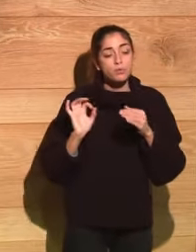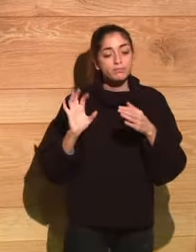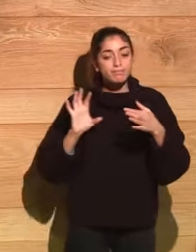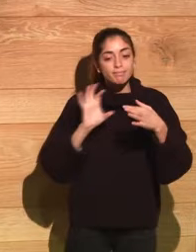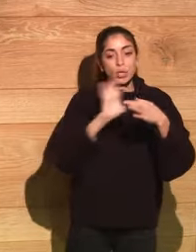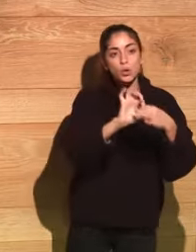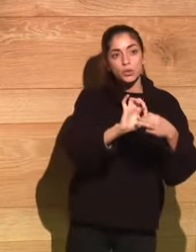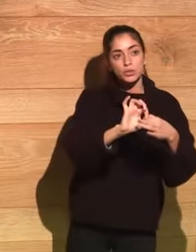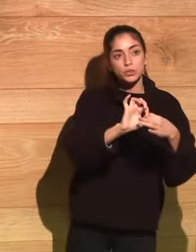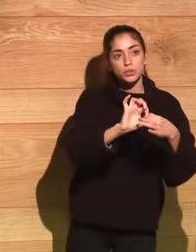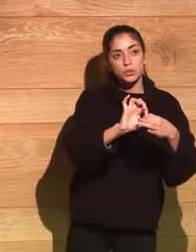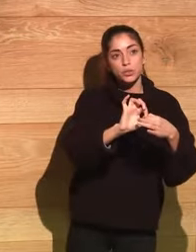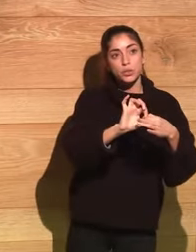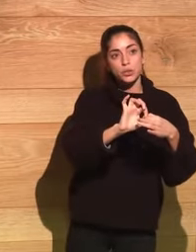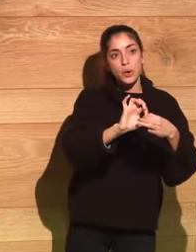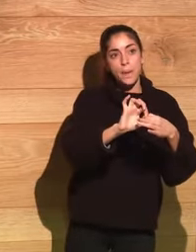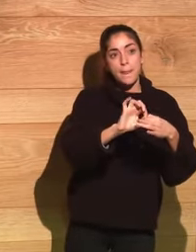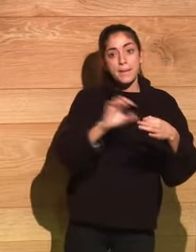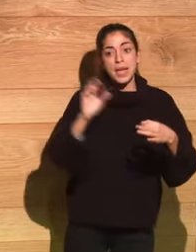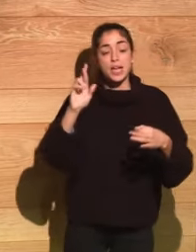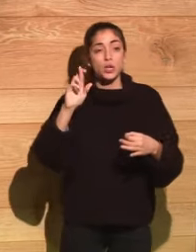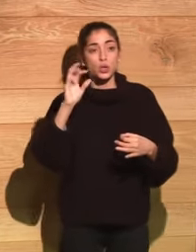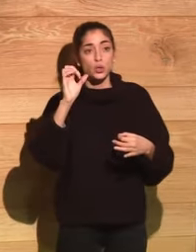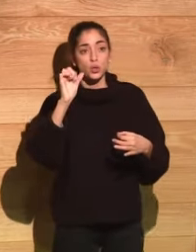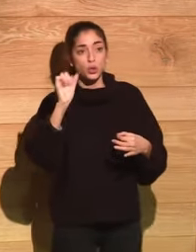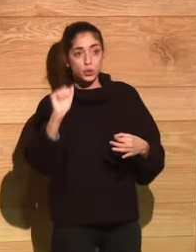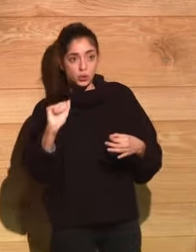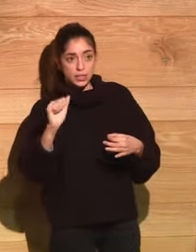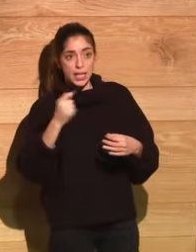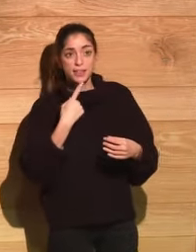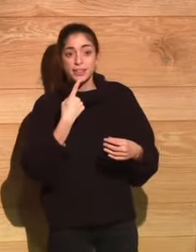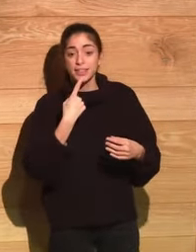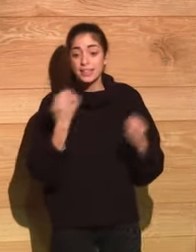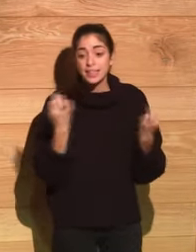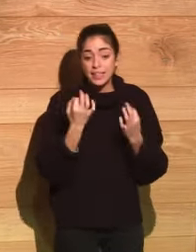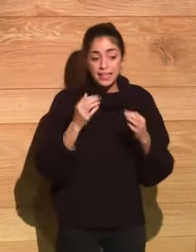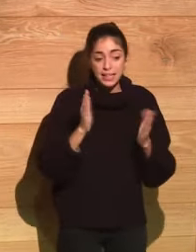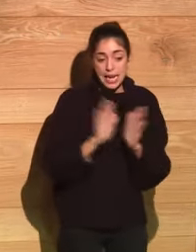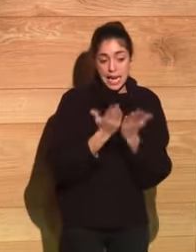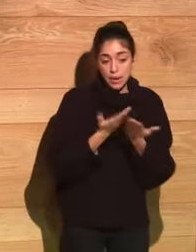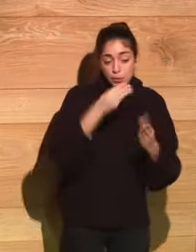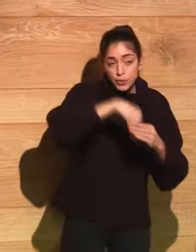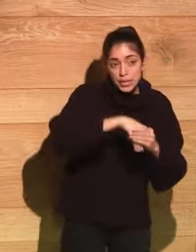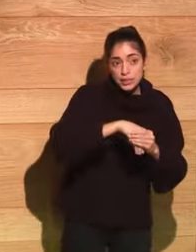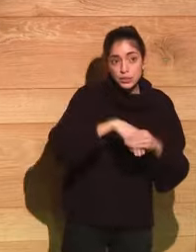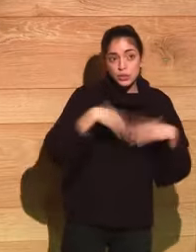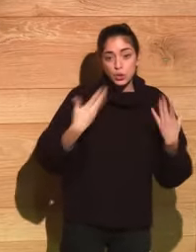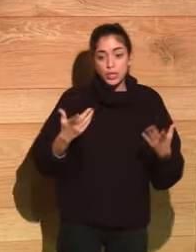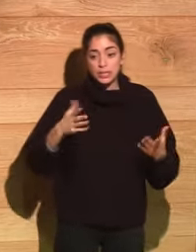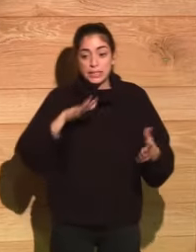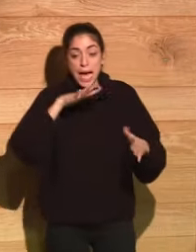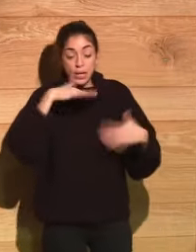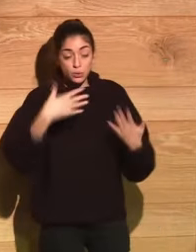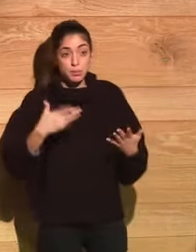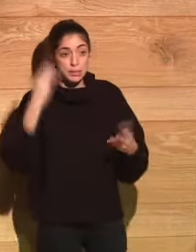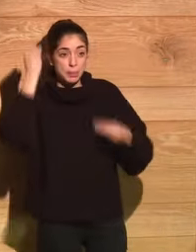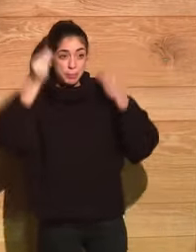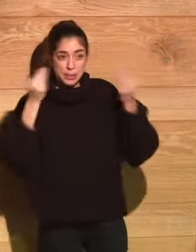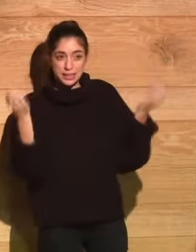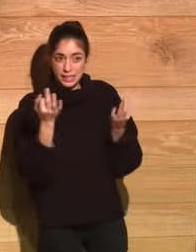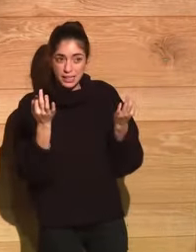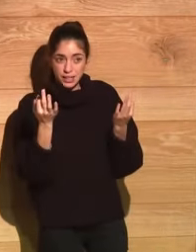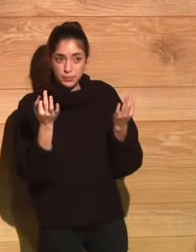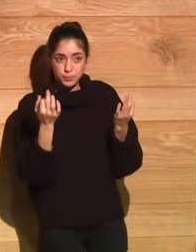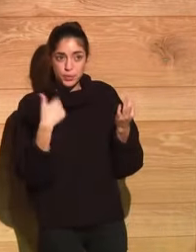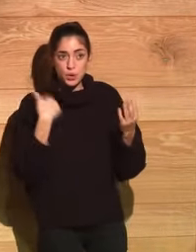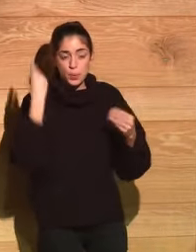que puede haber con qué dijo Rosa Chacel en aquel libro y qué está pasando ahora y qué se está pensando ahora. Y a mí me da la sensación de que